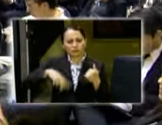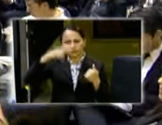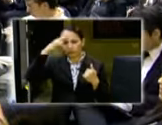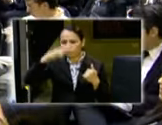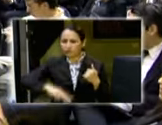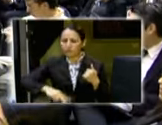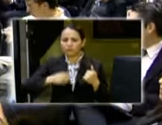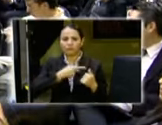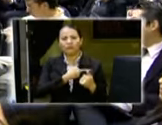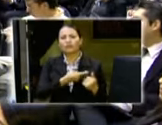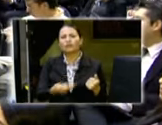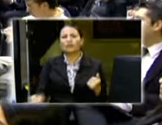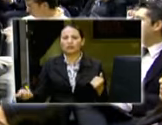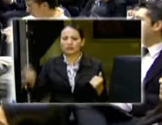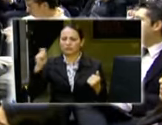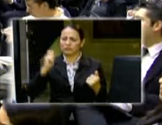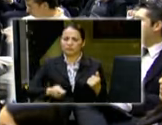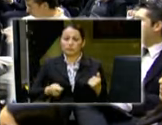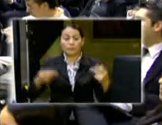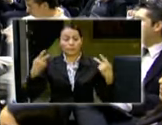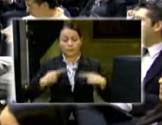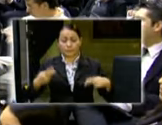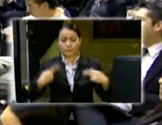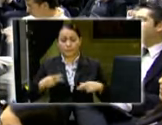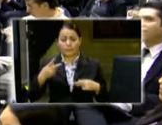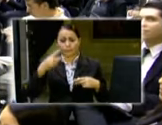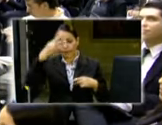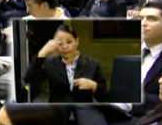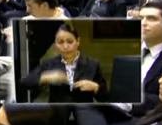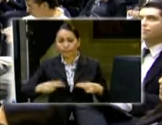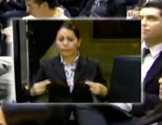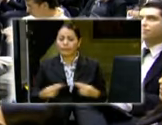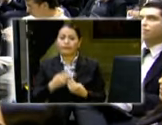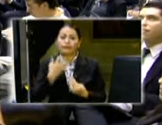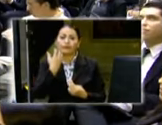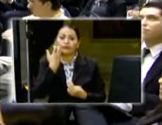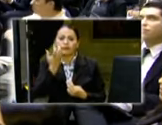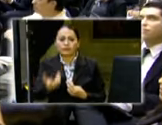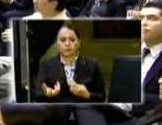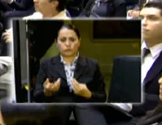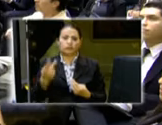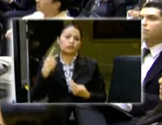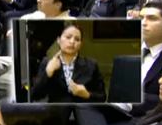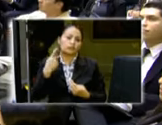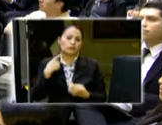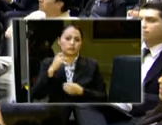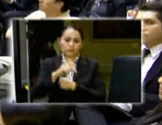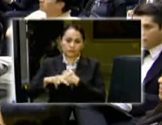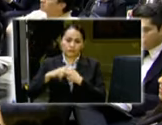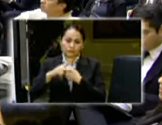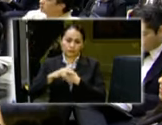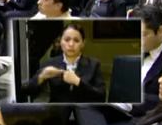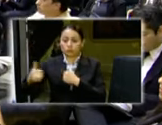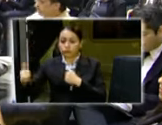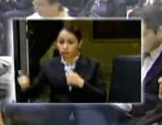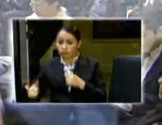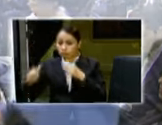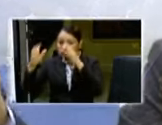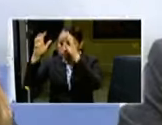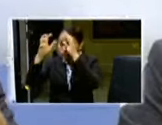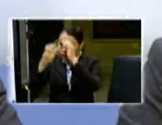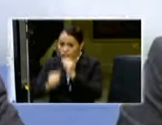sentido es que si los mexicanos queremos tener una política exterior acorde a nuestro tamaño, a nuestra